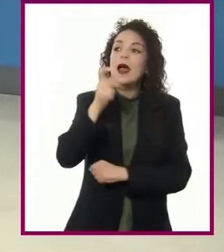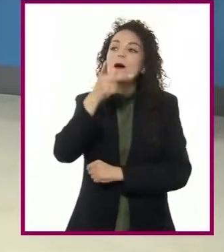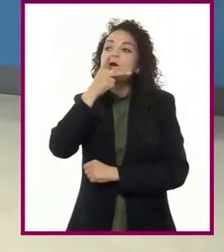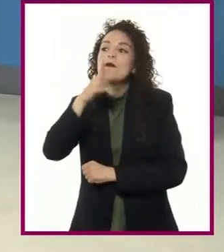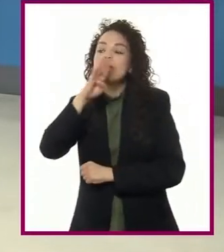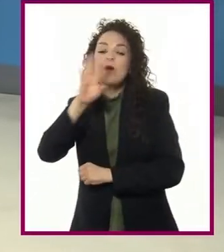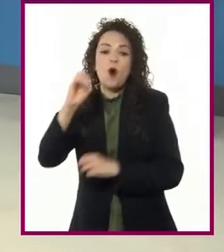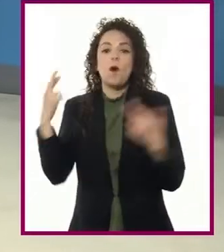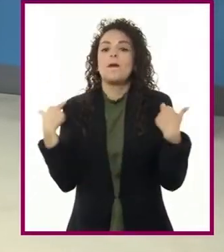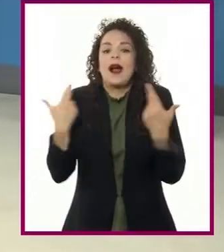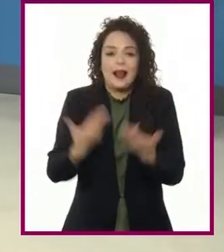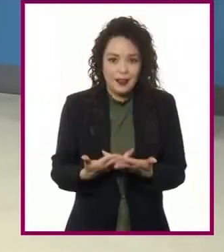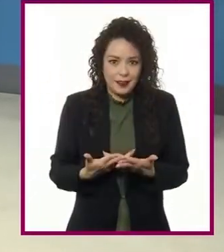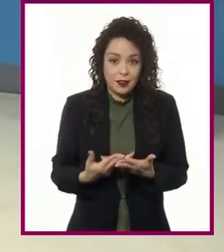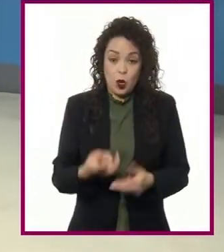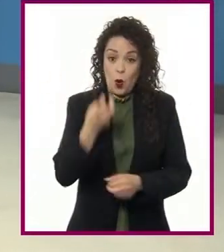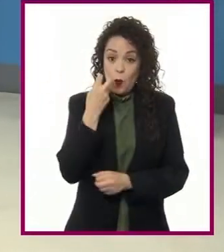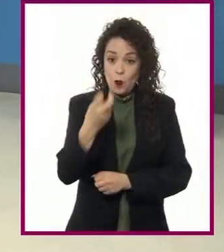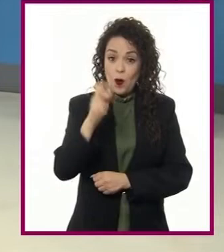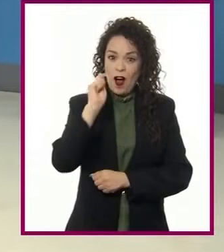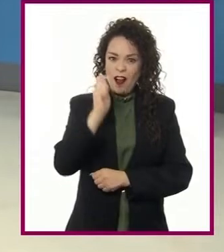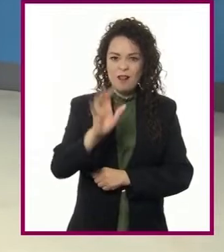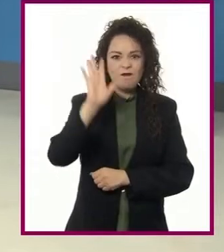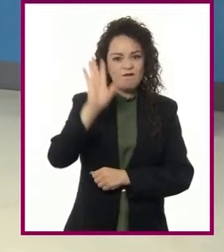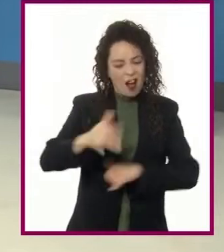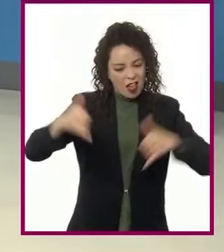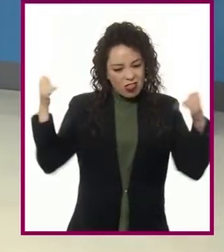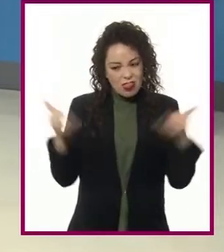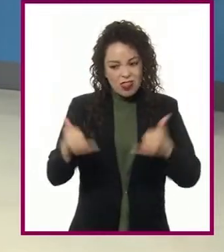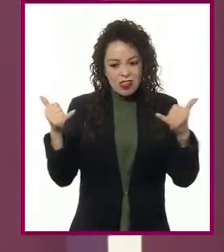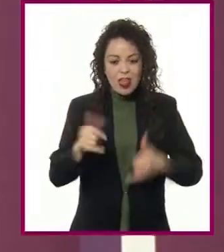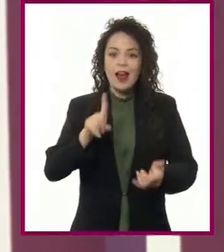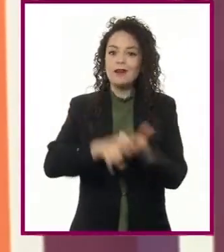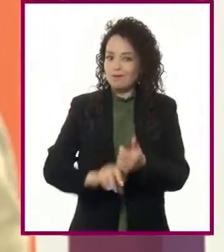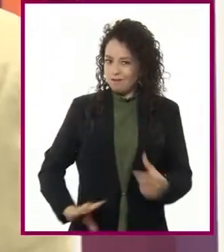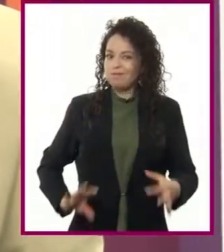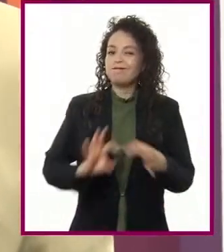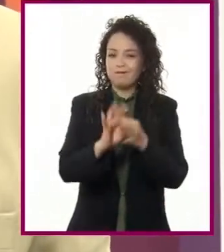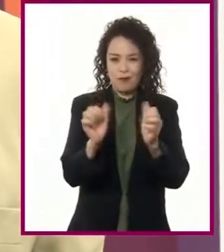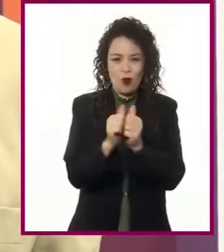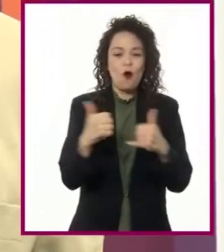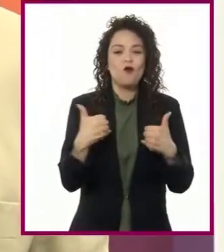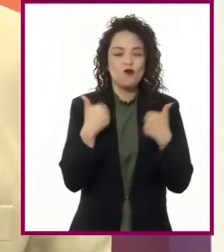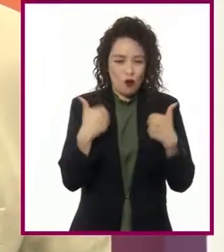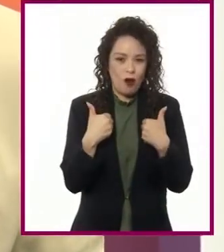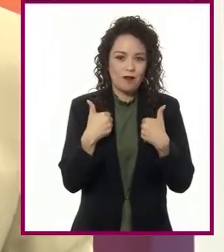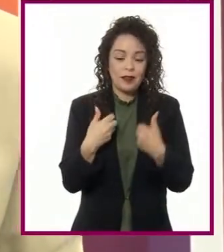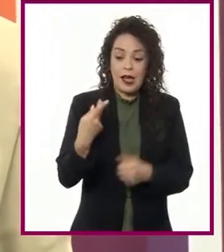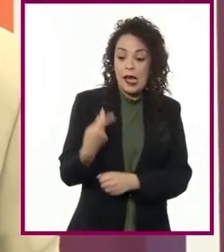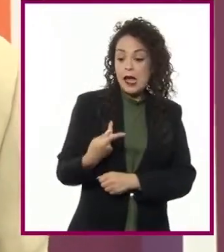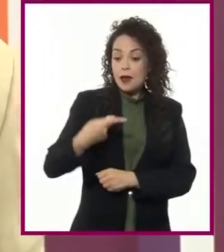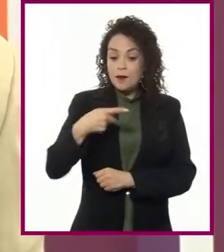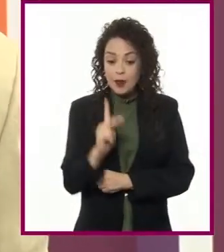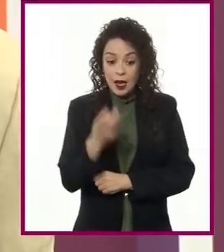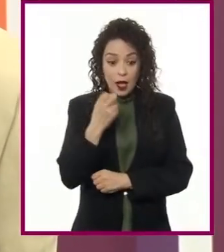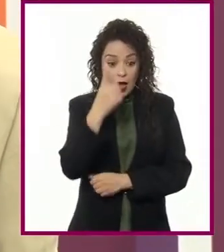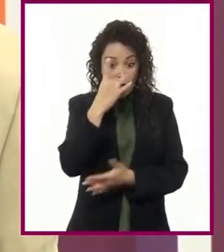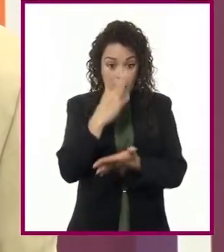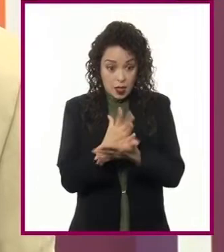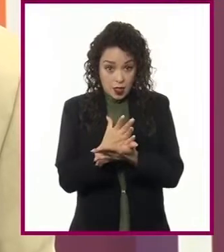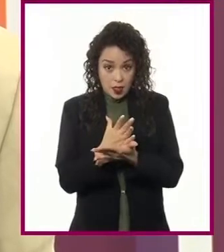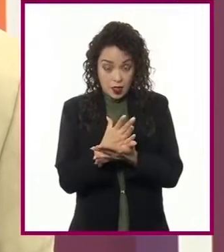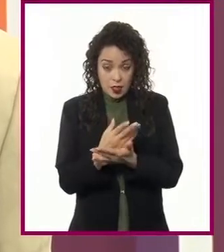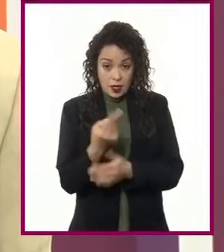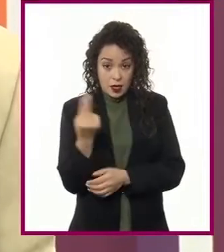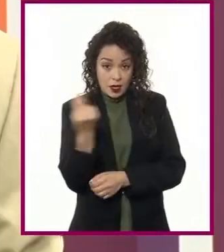que frecuentemente la rebeldía es una de sus características. Sin embargo, no solo es necesario cuestionar